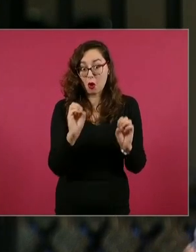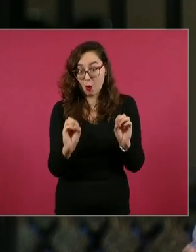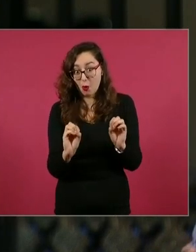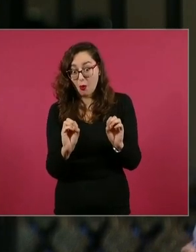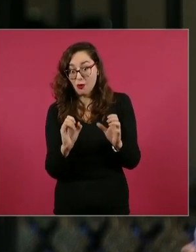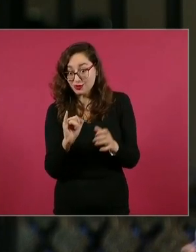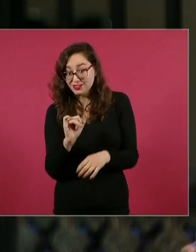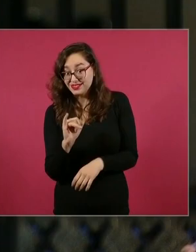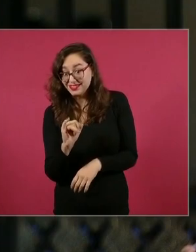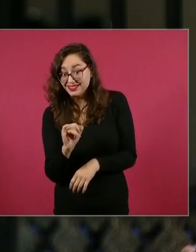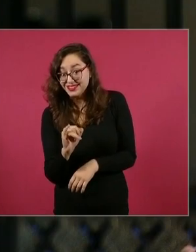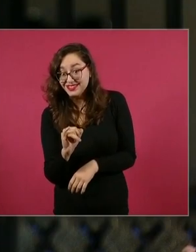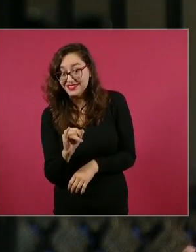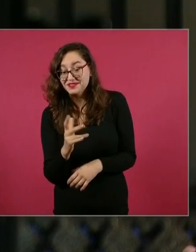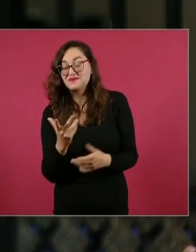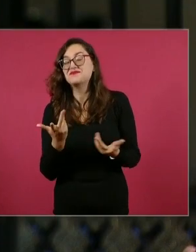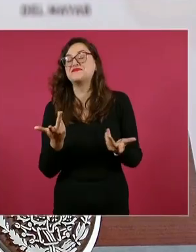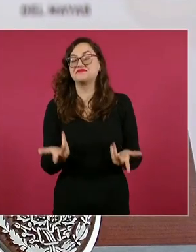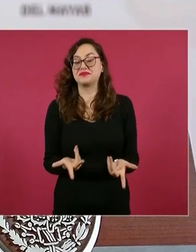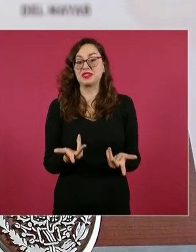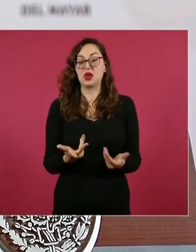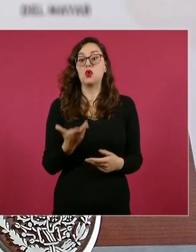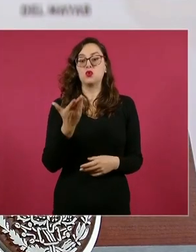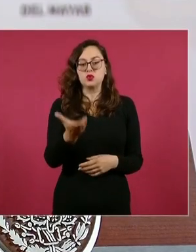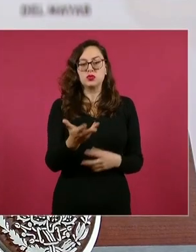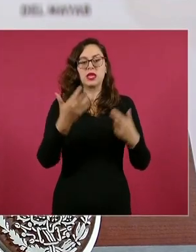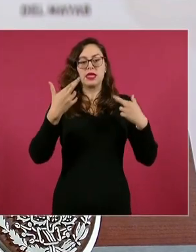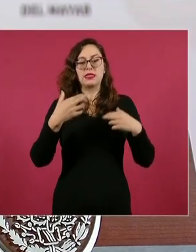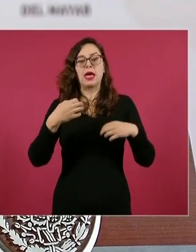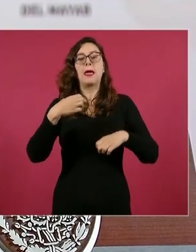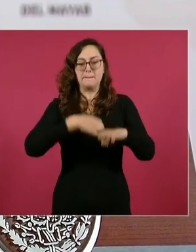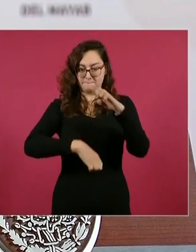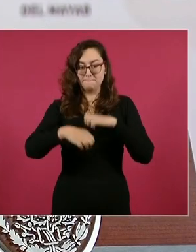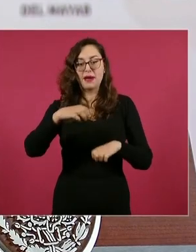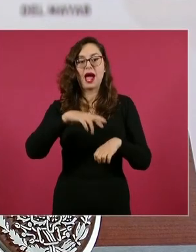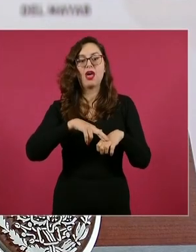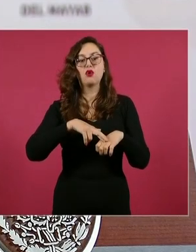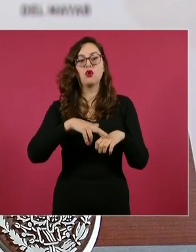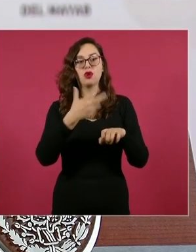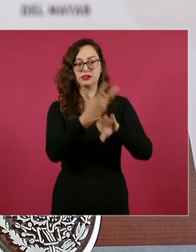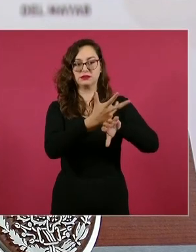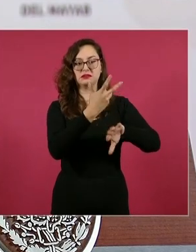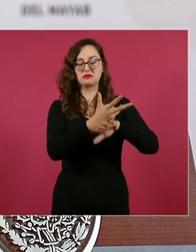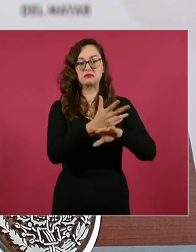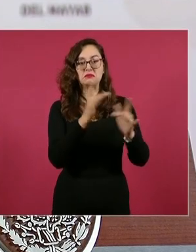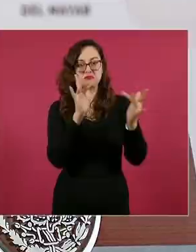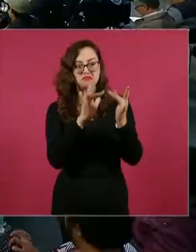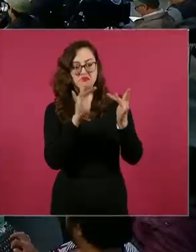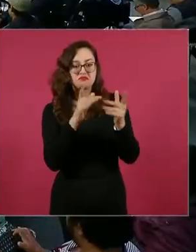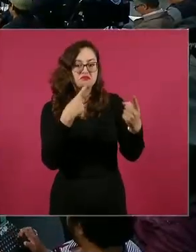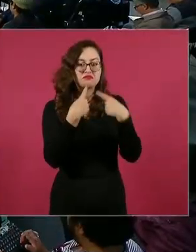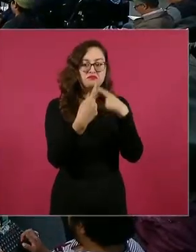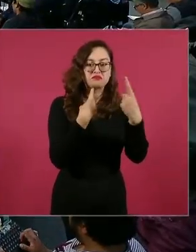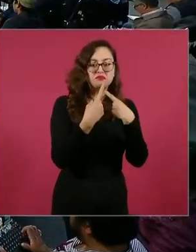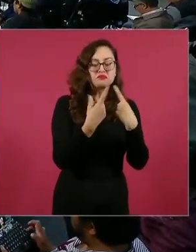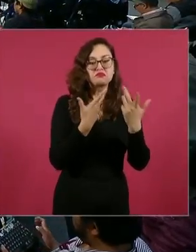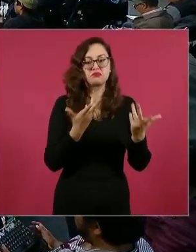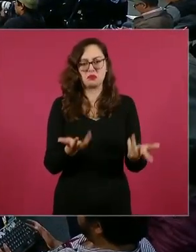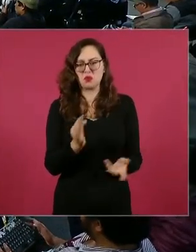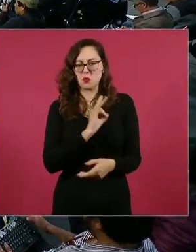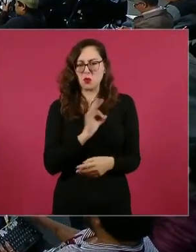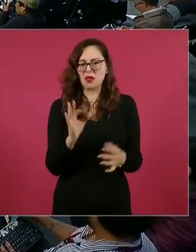presidente ha hablado de este tema con Ken Salazar eh pensando en que tiene Pues esa franqueza esa